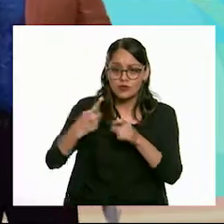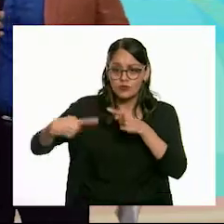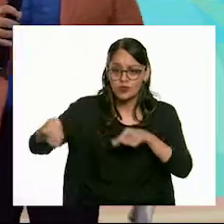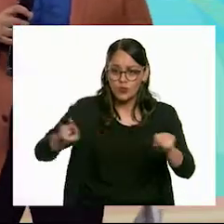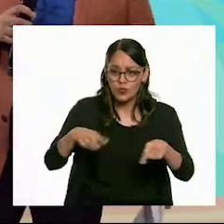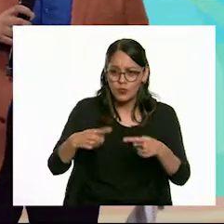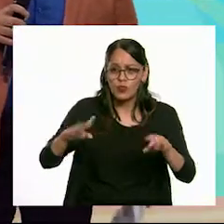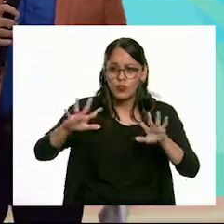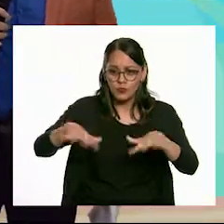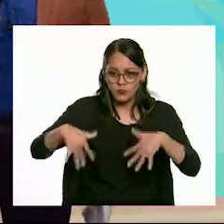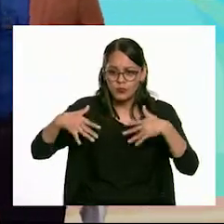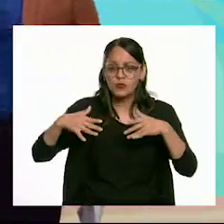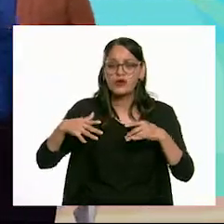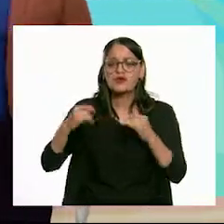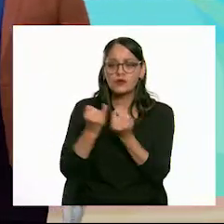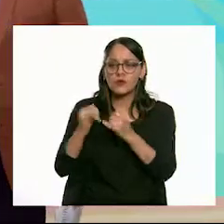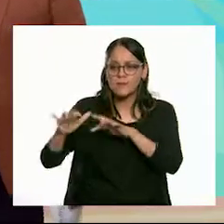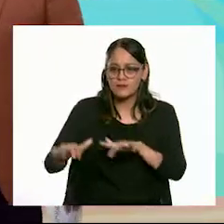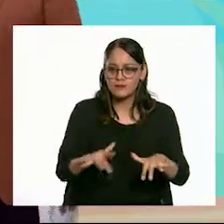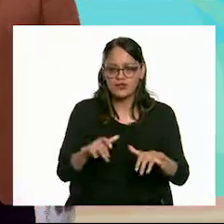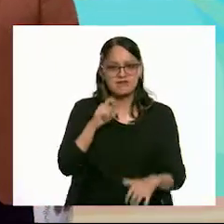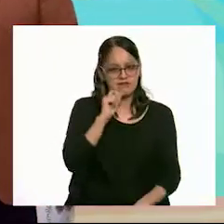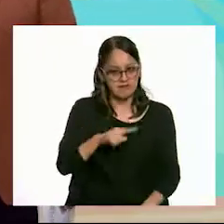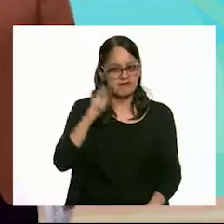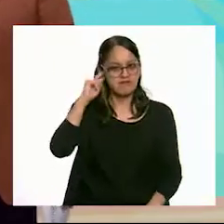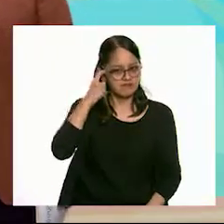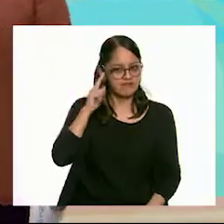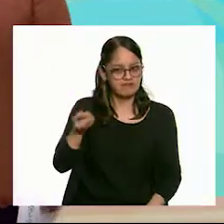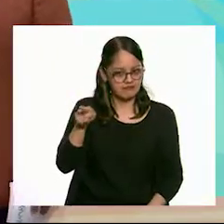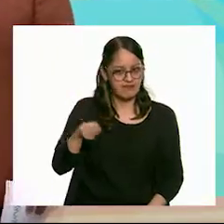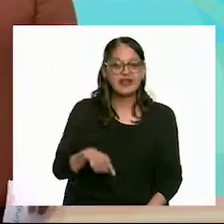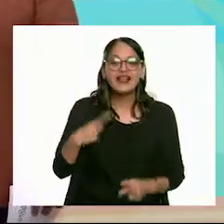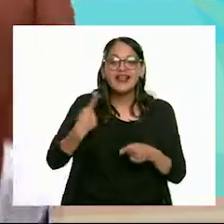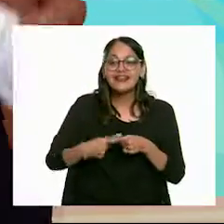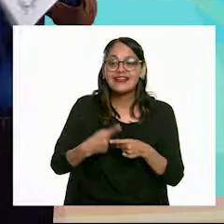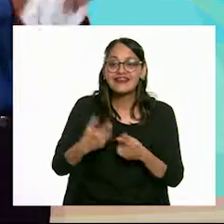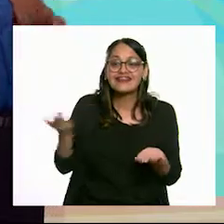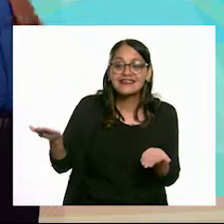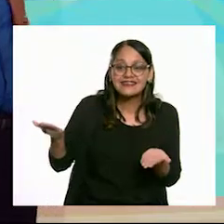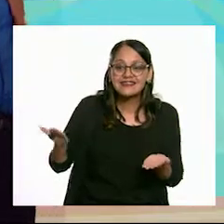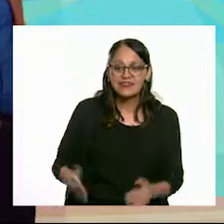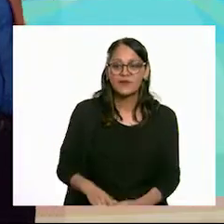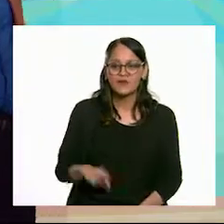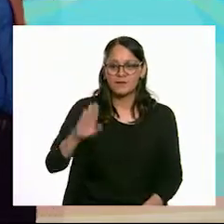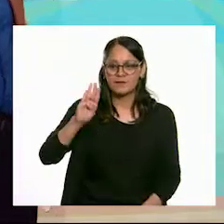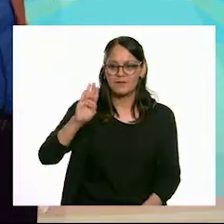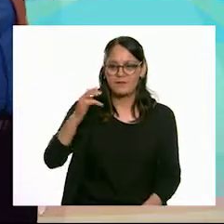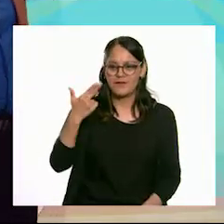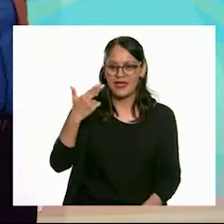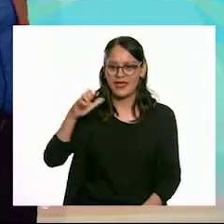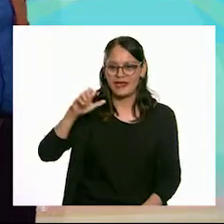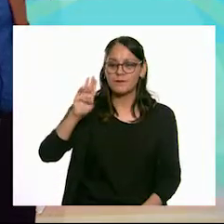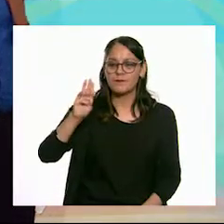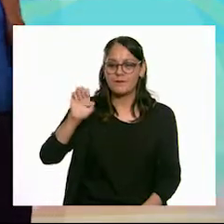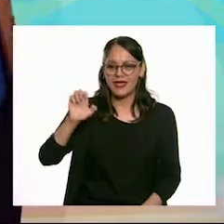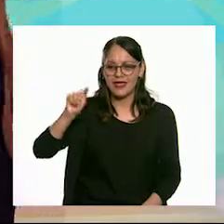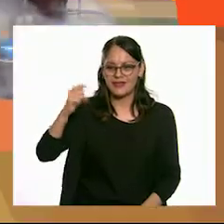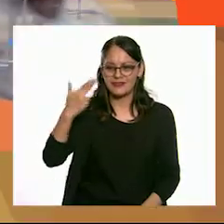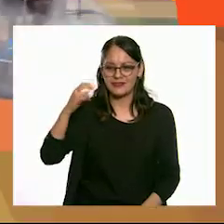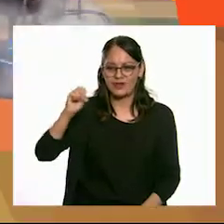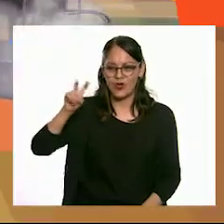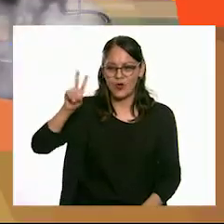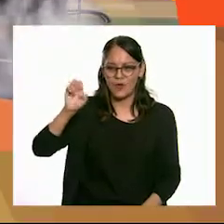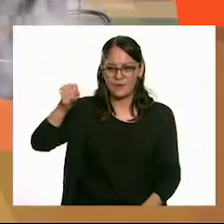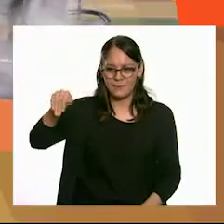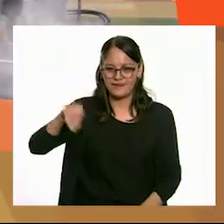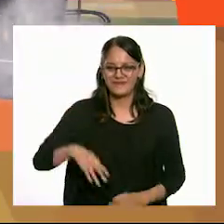es enojón también un poquito. Y él es nada más y nada menos que... ¡Ludwig van Beethoven!